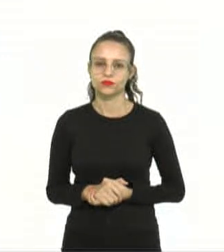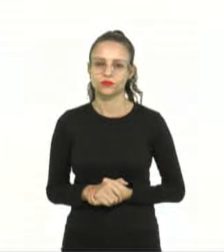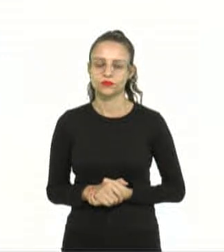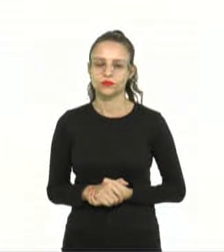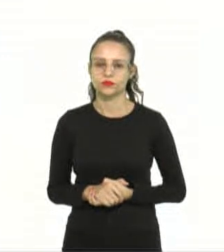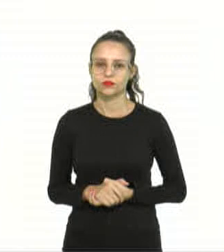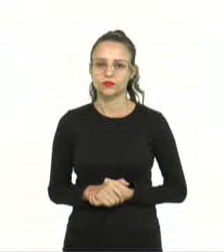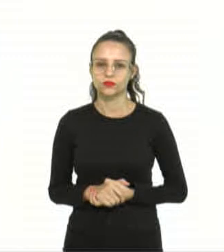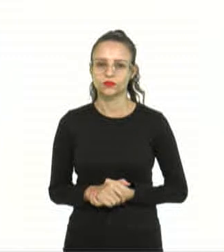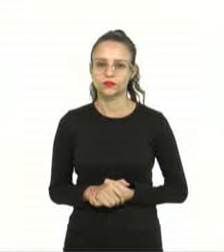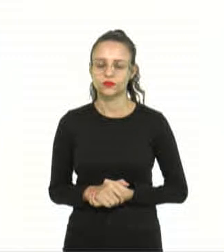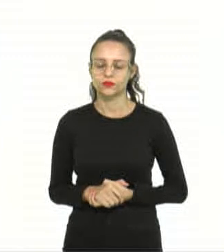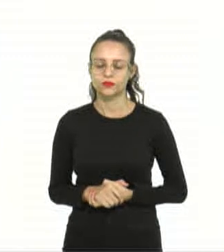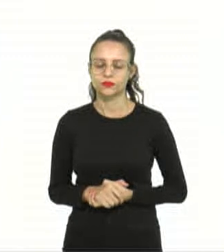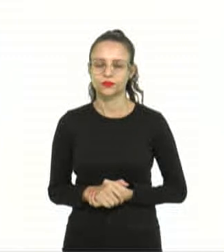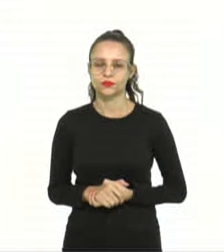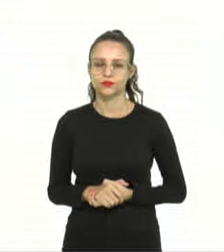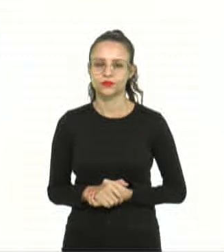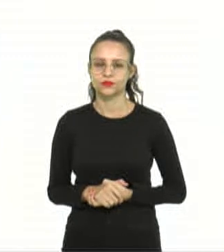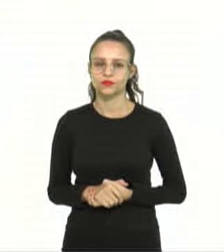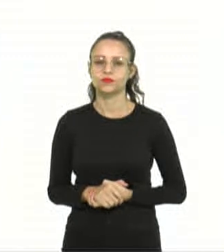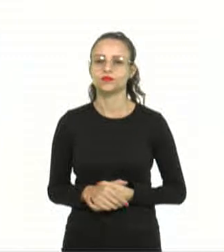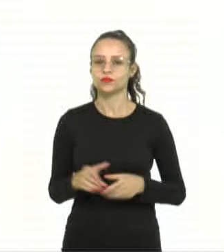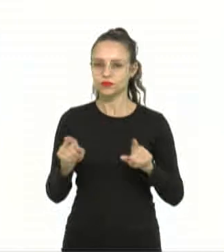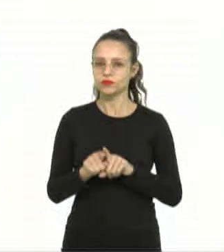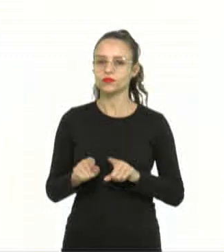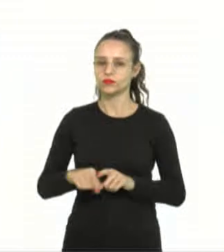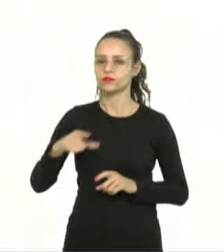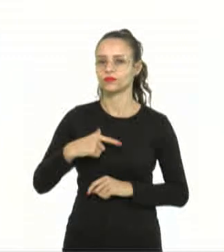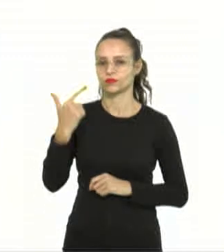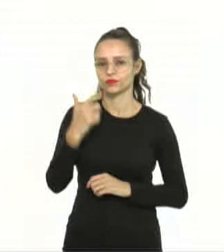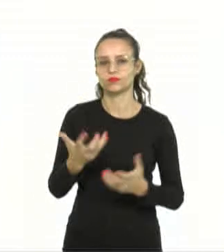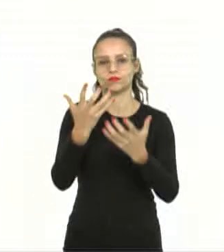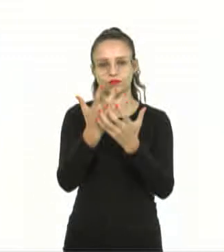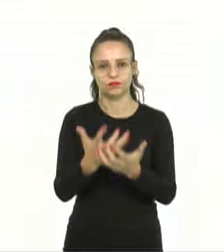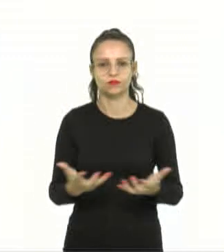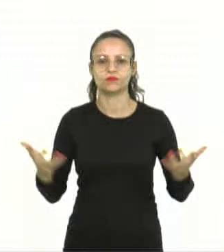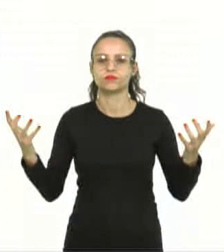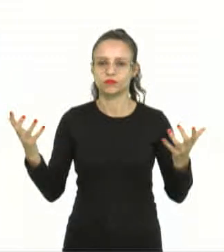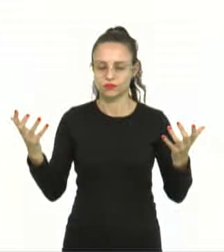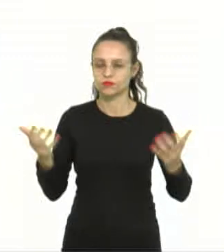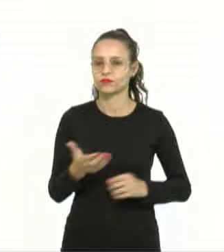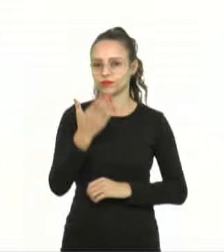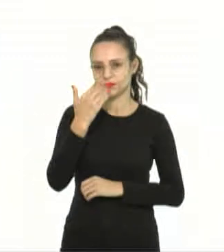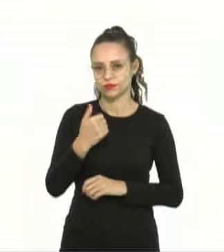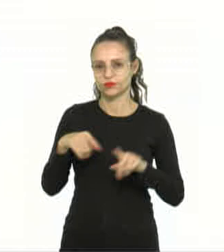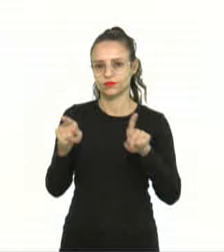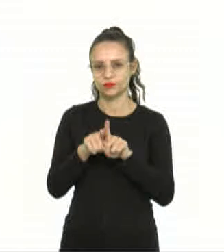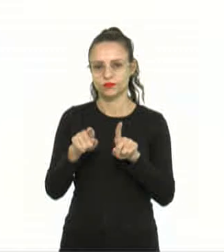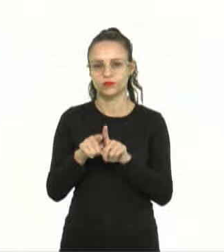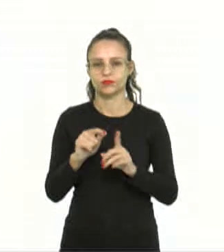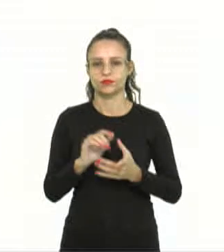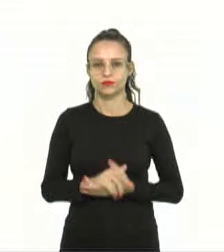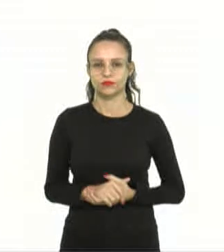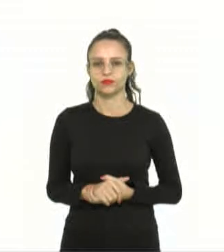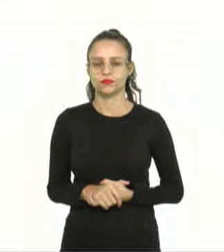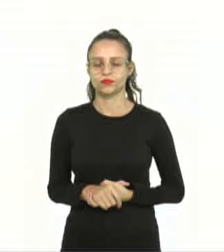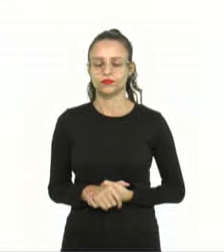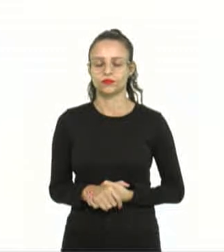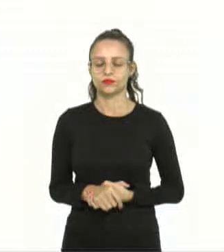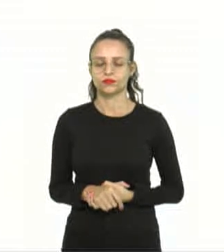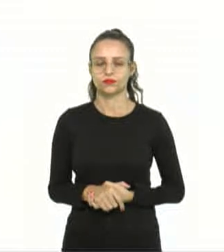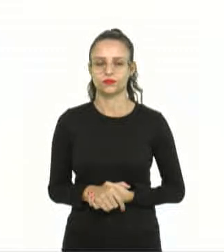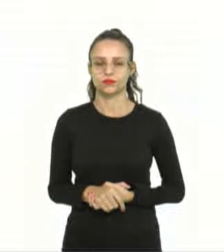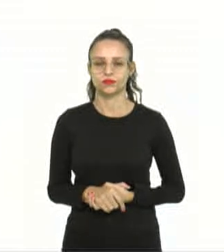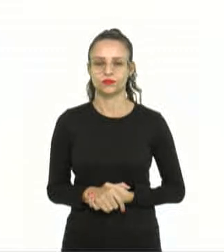cena, outra grande ceia, la de Nochevieja, né? Es la noche